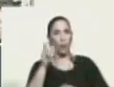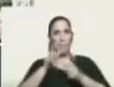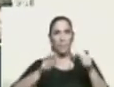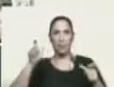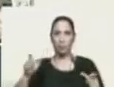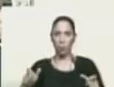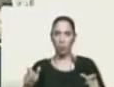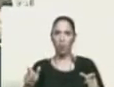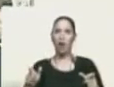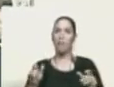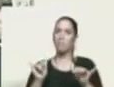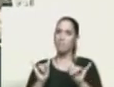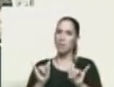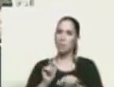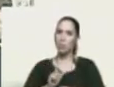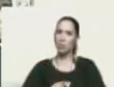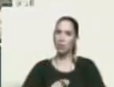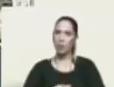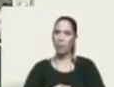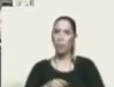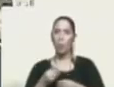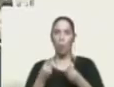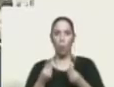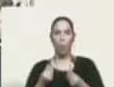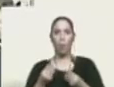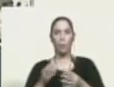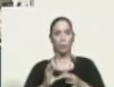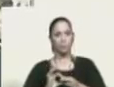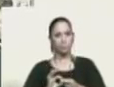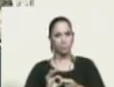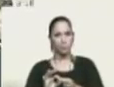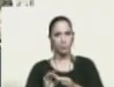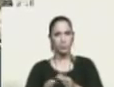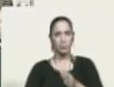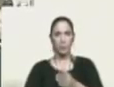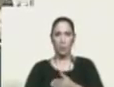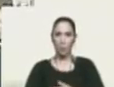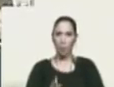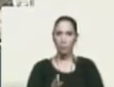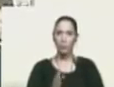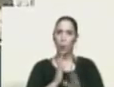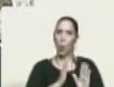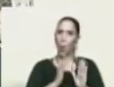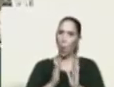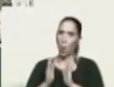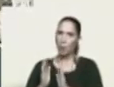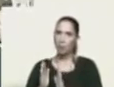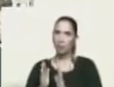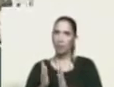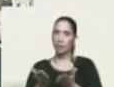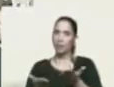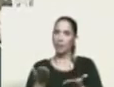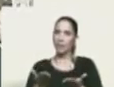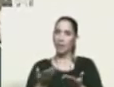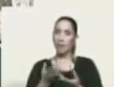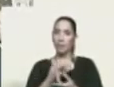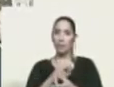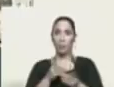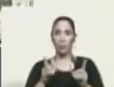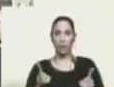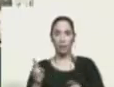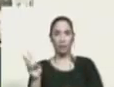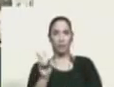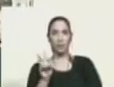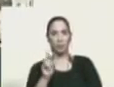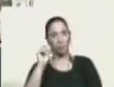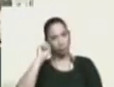tiempo siendo correctos en mantener el orden y la estabilidad democrática de Venezuela. Debemos recordar que en